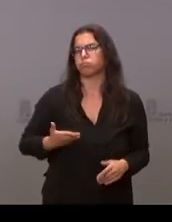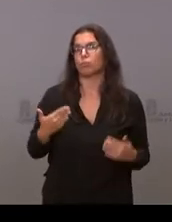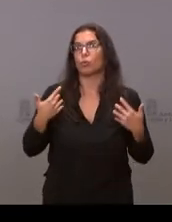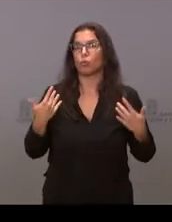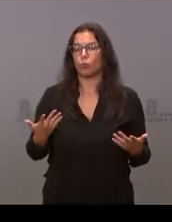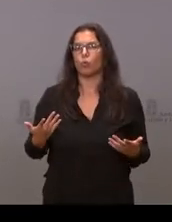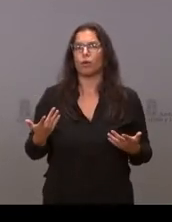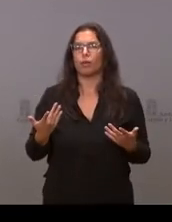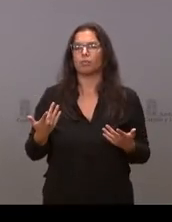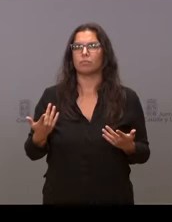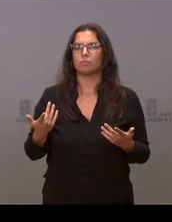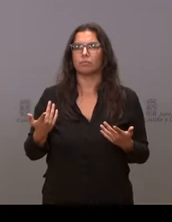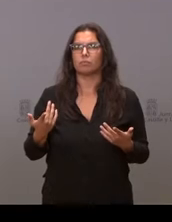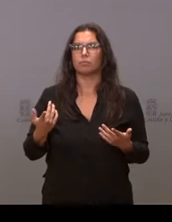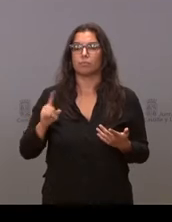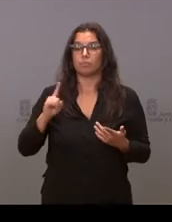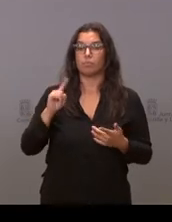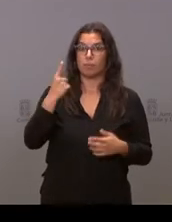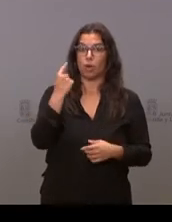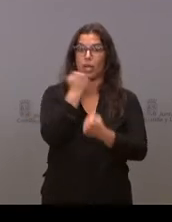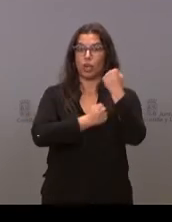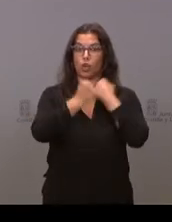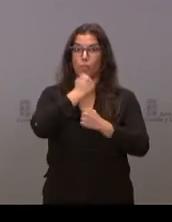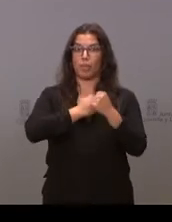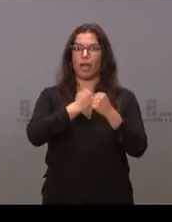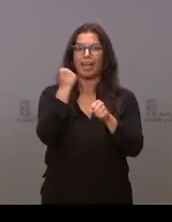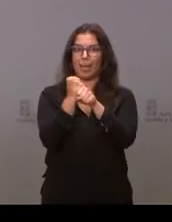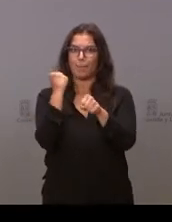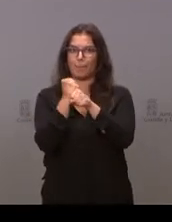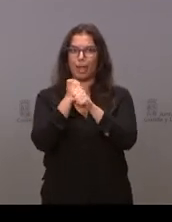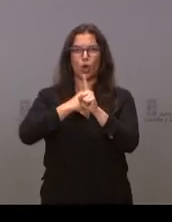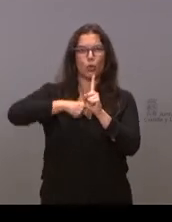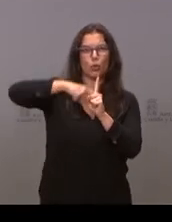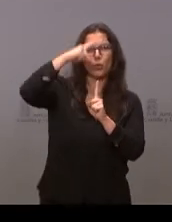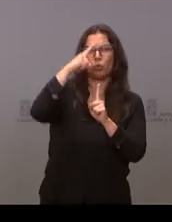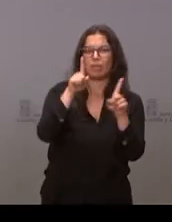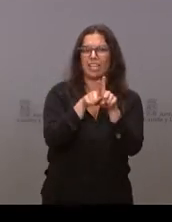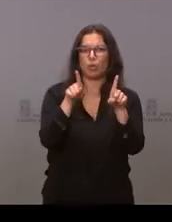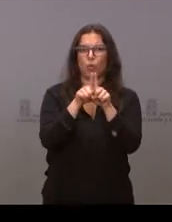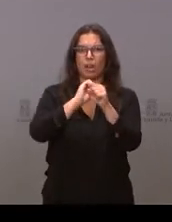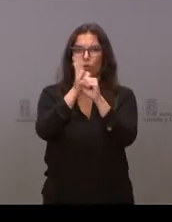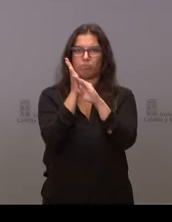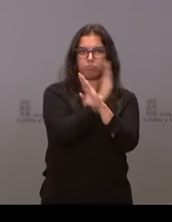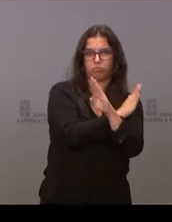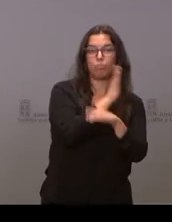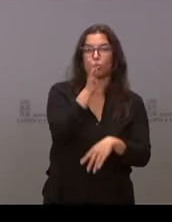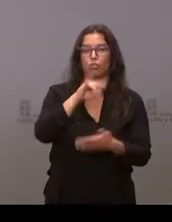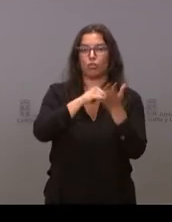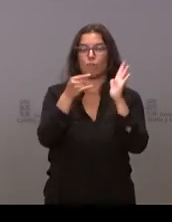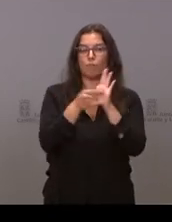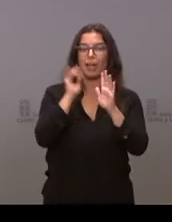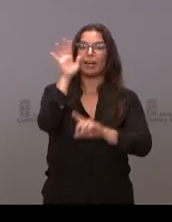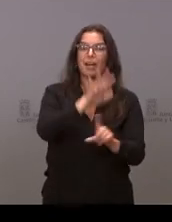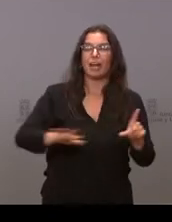recuperar esos niveles de actividad económica y de empleo. Y para eso, el Plan Nacional de Recuperación, Transformación